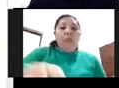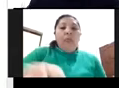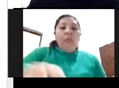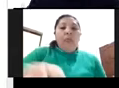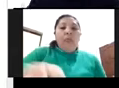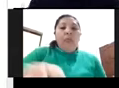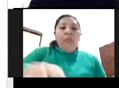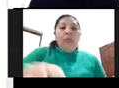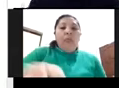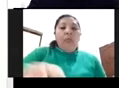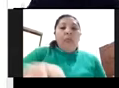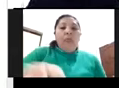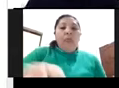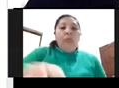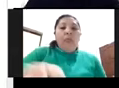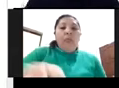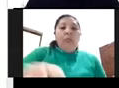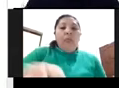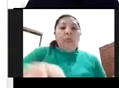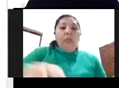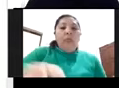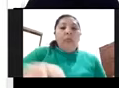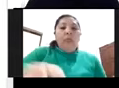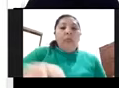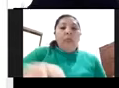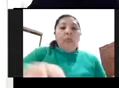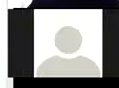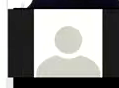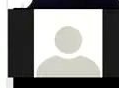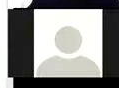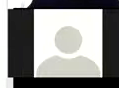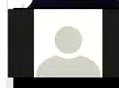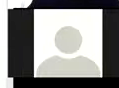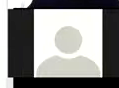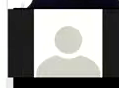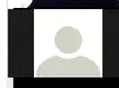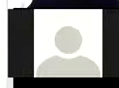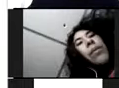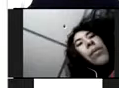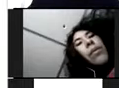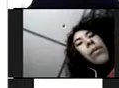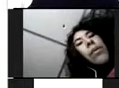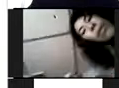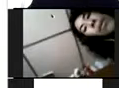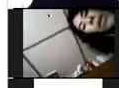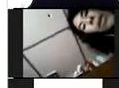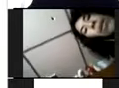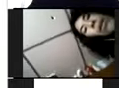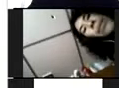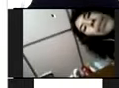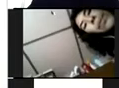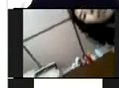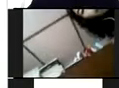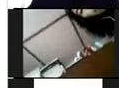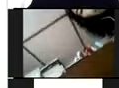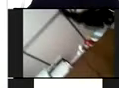esta clase. De todas maneras, yo ya la he subido completa a la página Moodle para que ustedes la tengan.